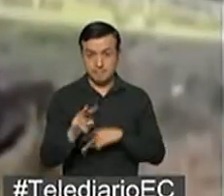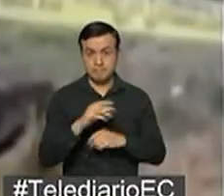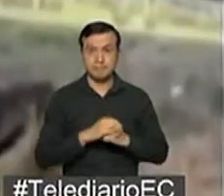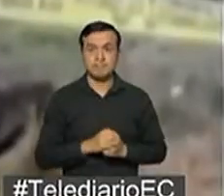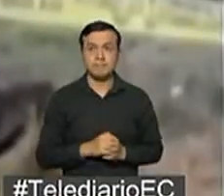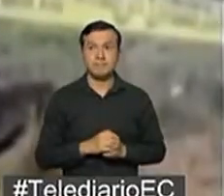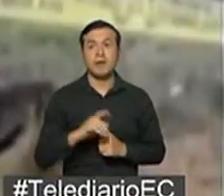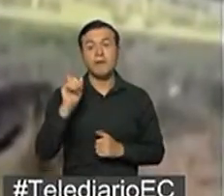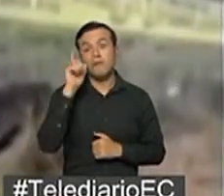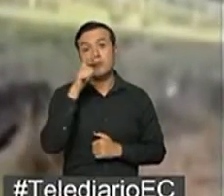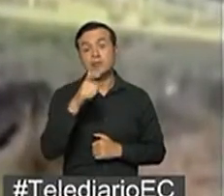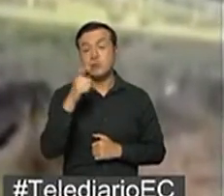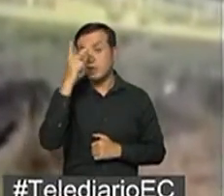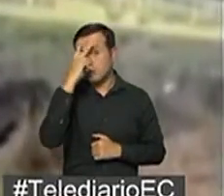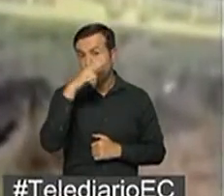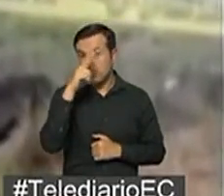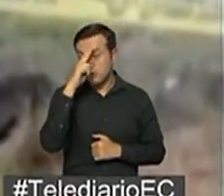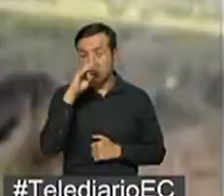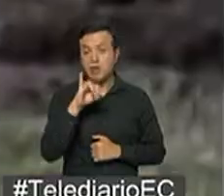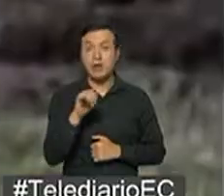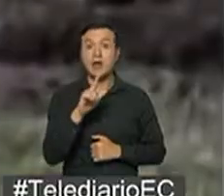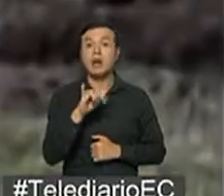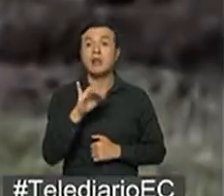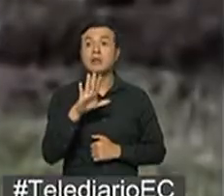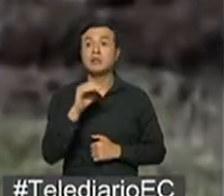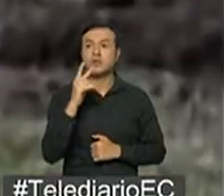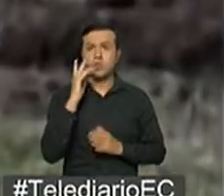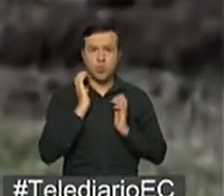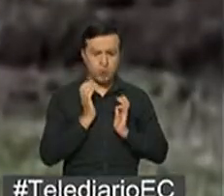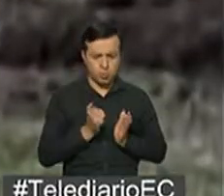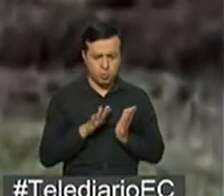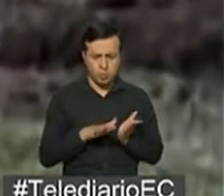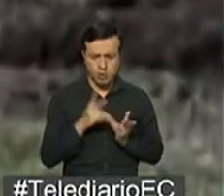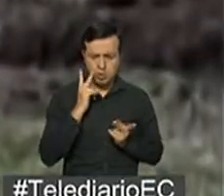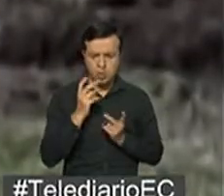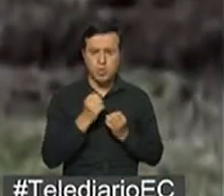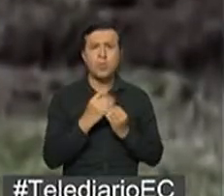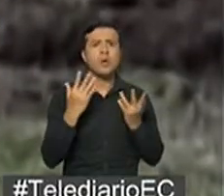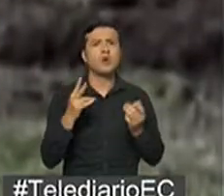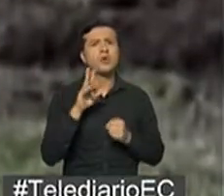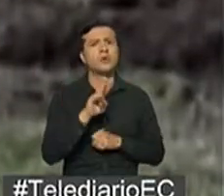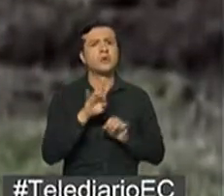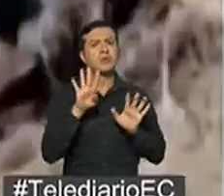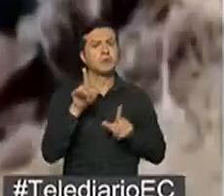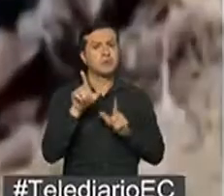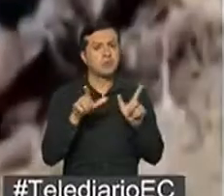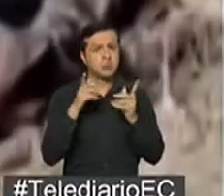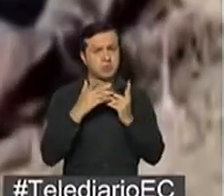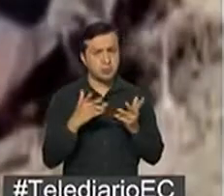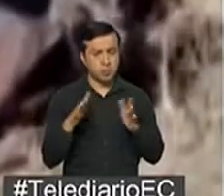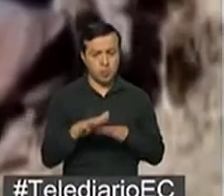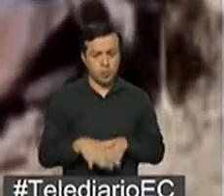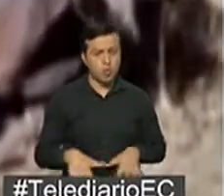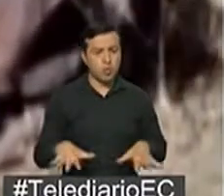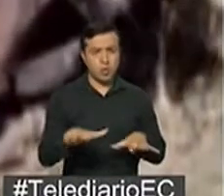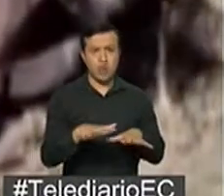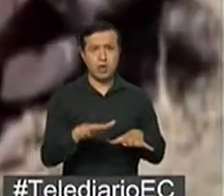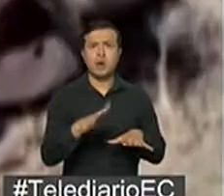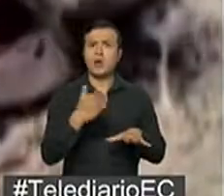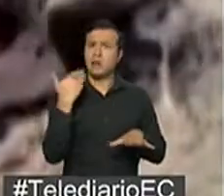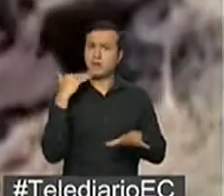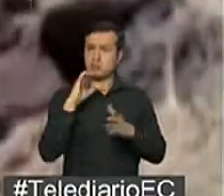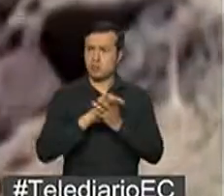la fiscalía del estado mexicano de jalisco encontró una fosa clandestina con restos de al menos 29 personas en una zona donde se encontraron desde